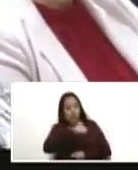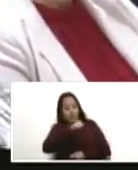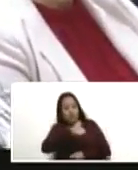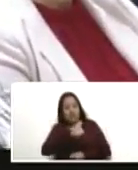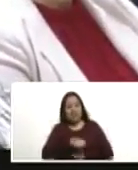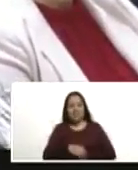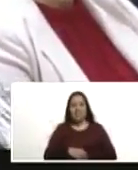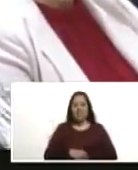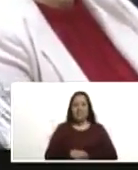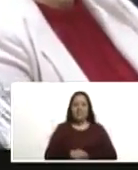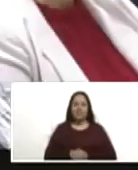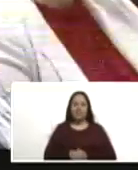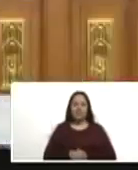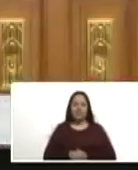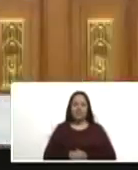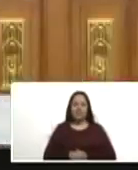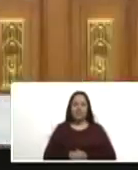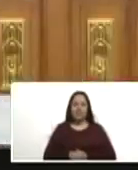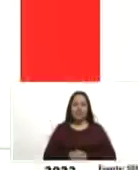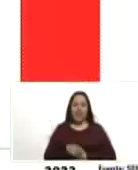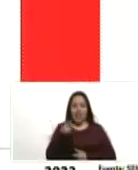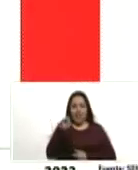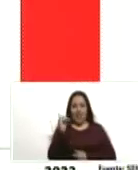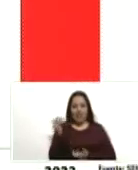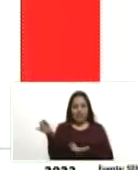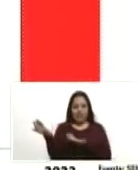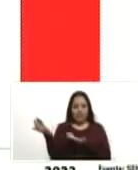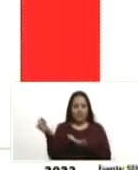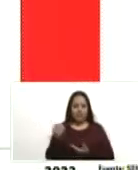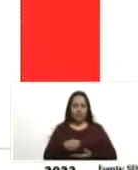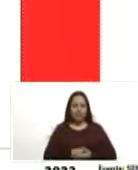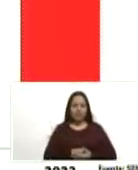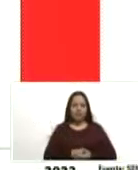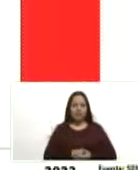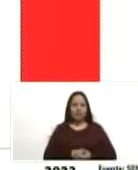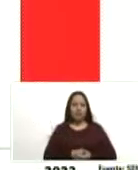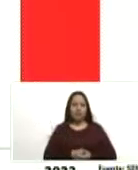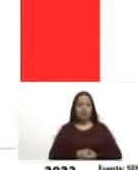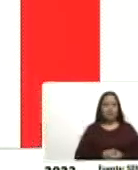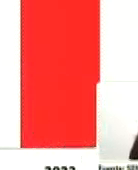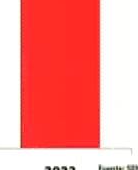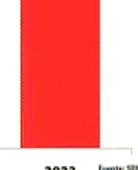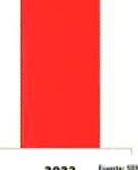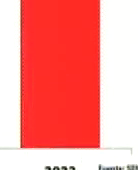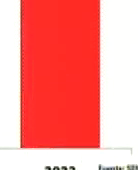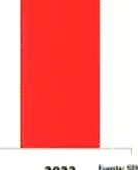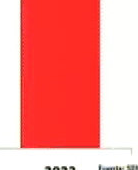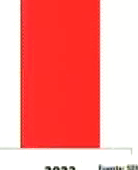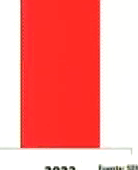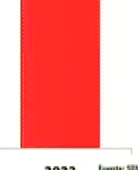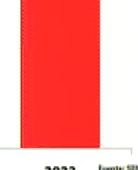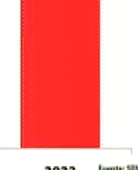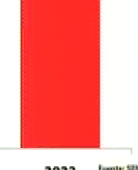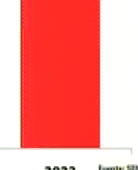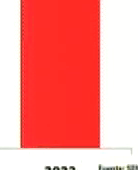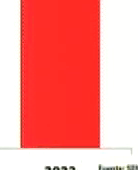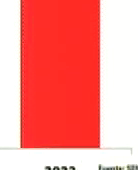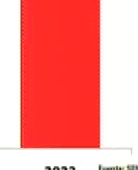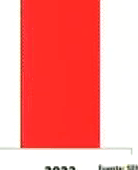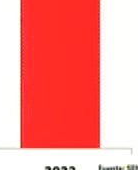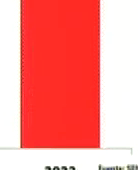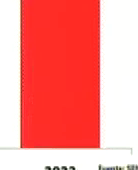temprano Ahí está la lámina pariendo estos números son importantes que ustedes